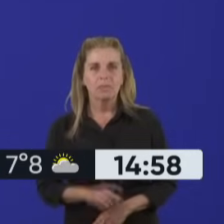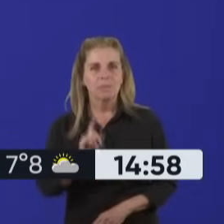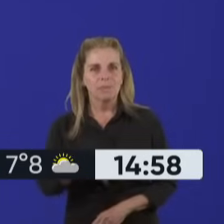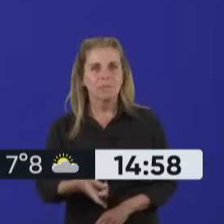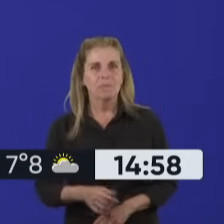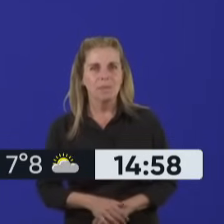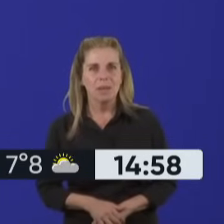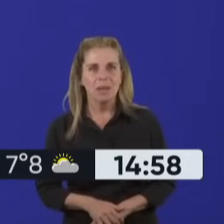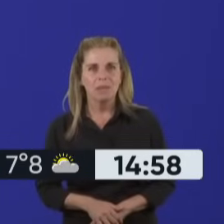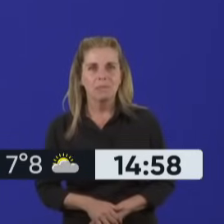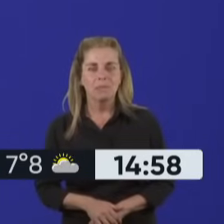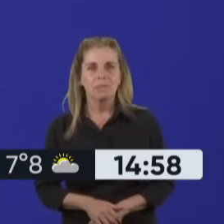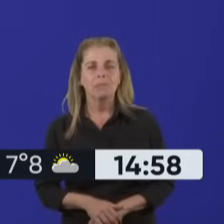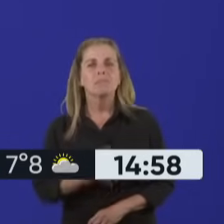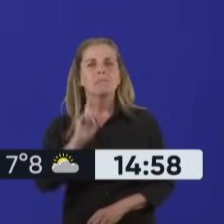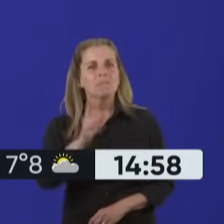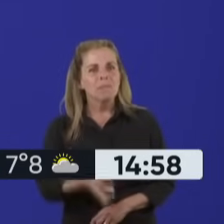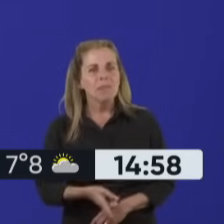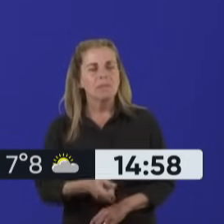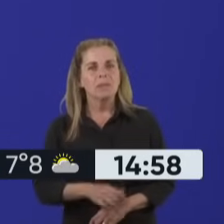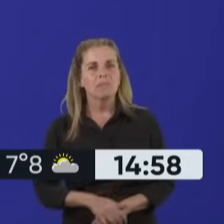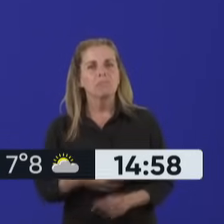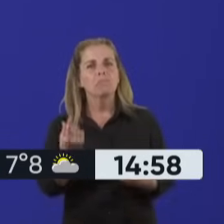Además, otro elemento